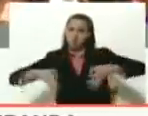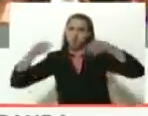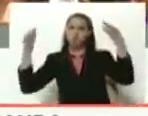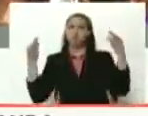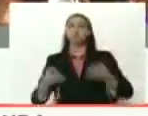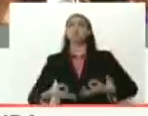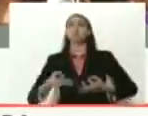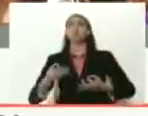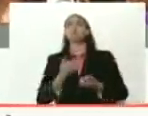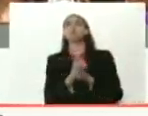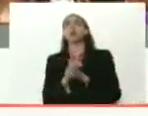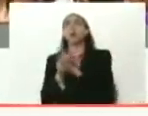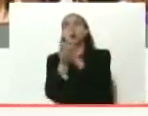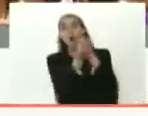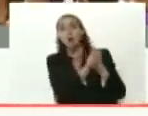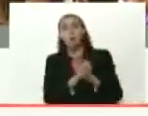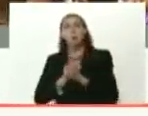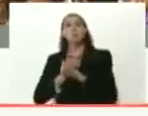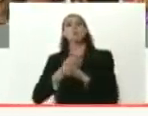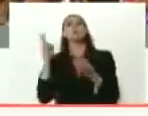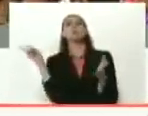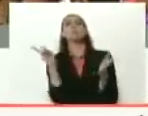de amor verdadero.